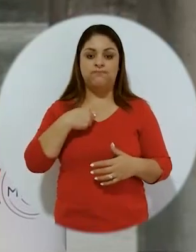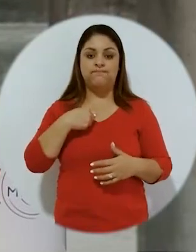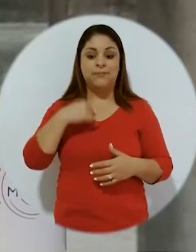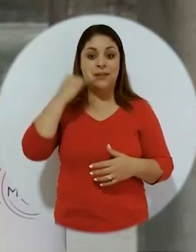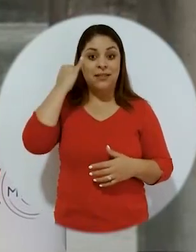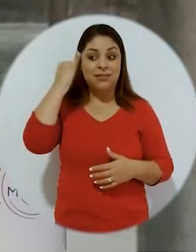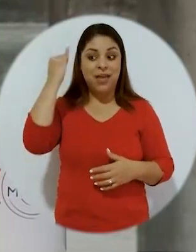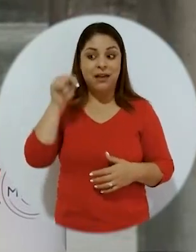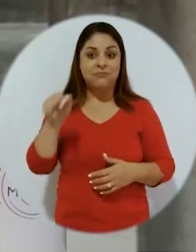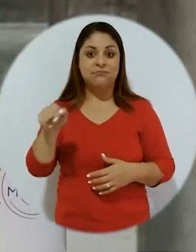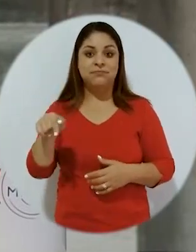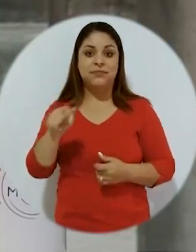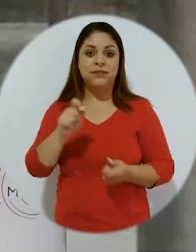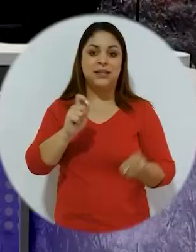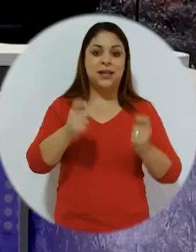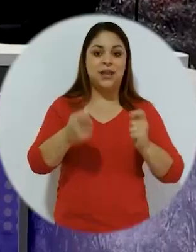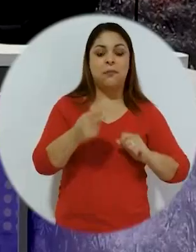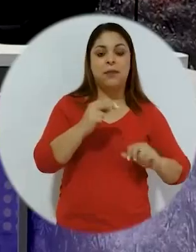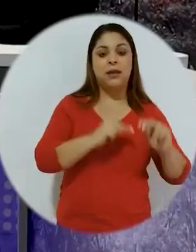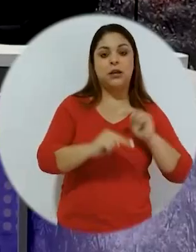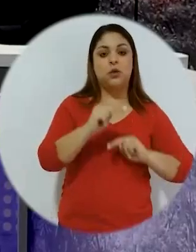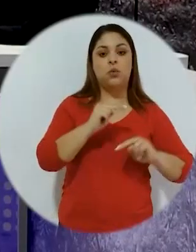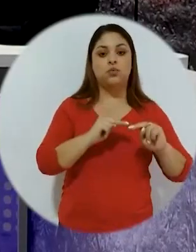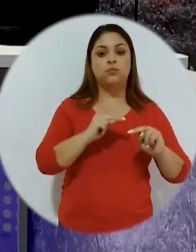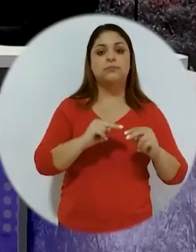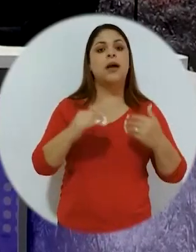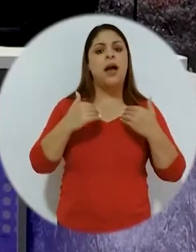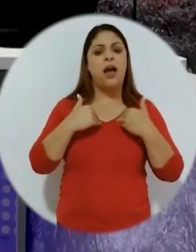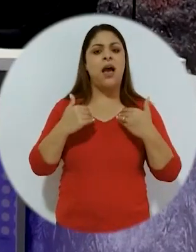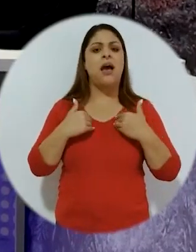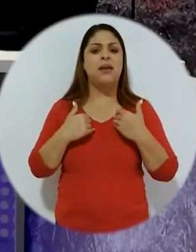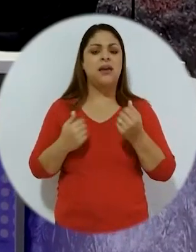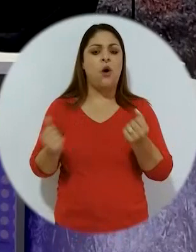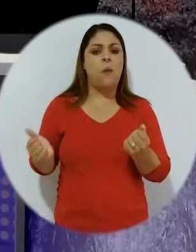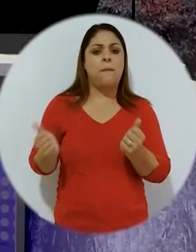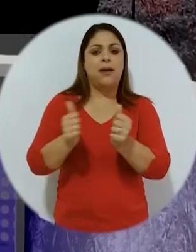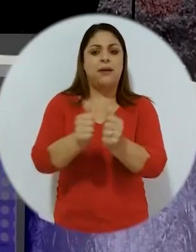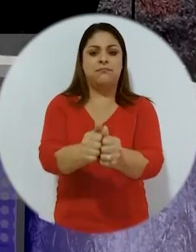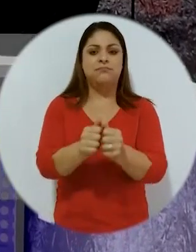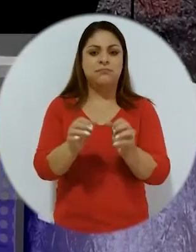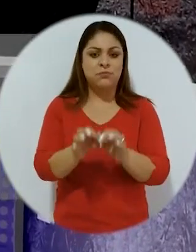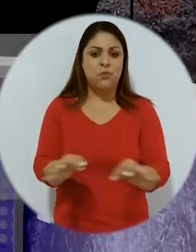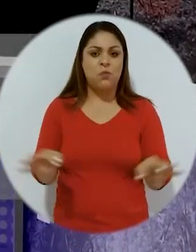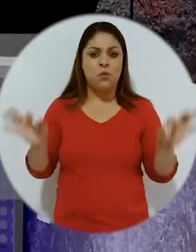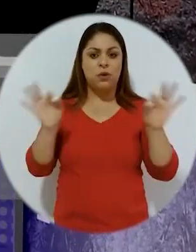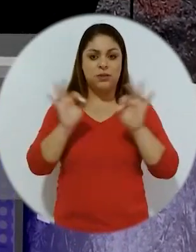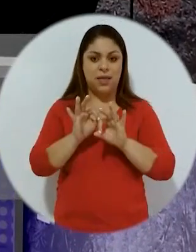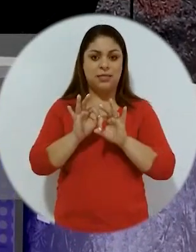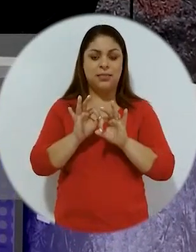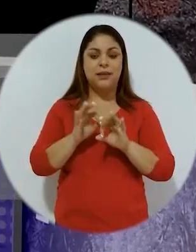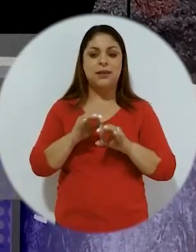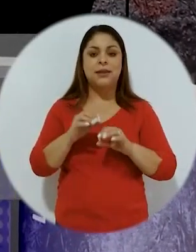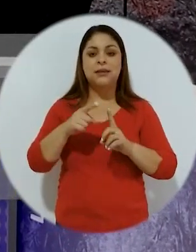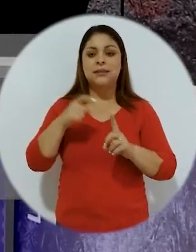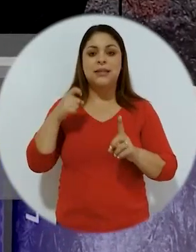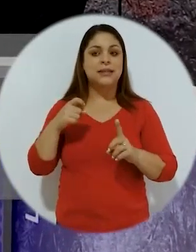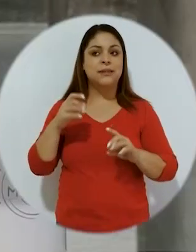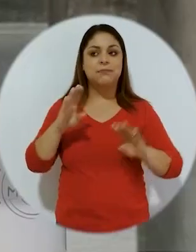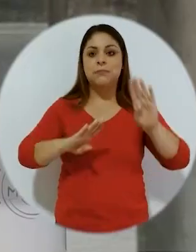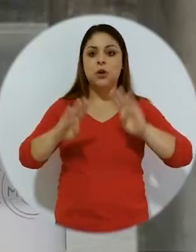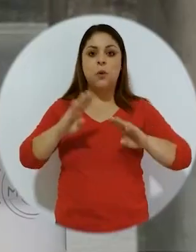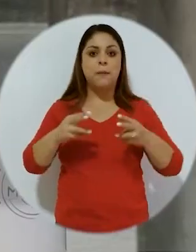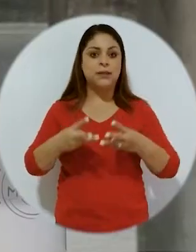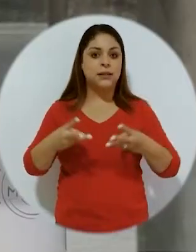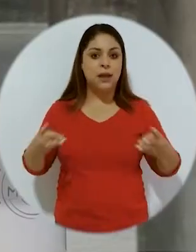un negocio? Entonces, ahí hay un acompañamiento importante que muchos actores del ecosistema y que estamos trabajando, bueno, del Hub de Biomateriales,